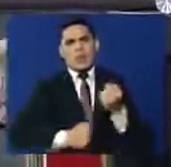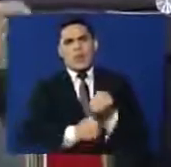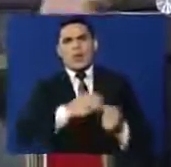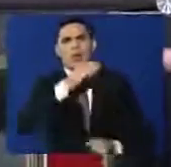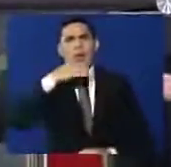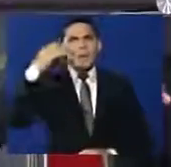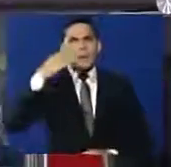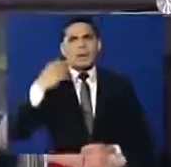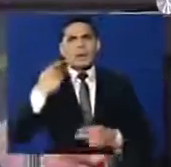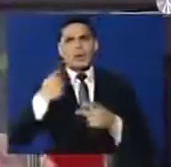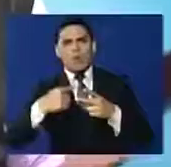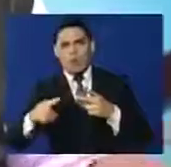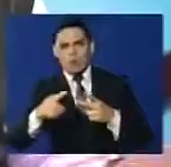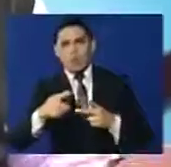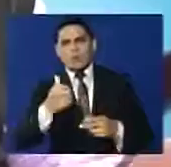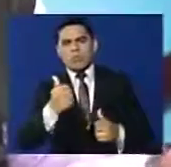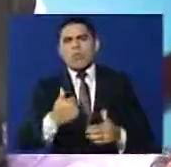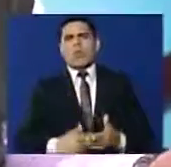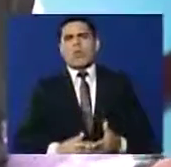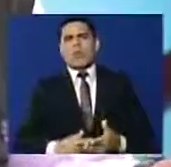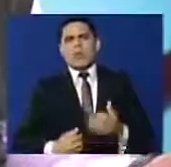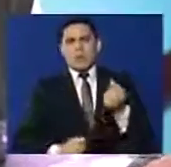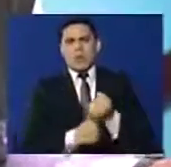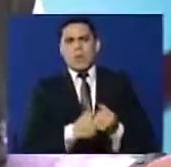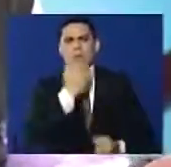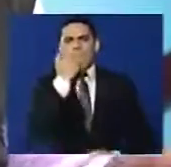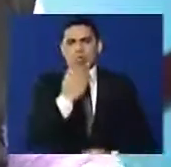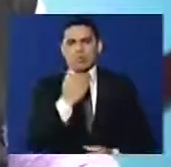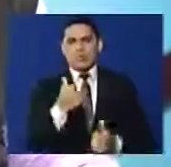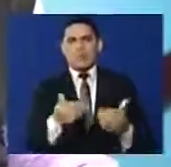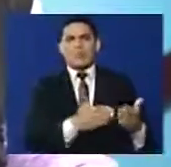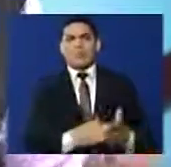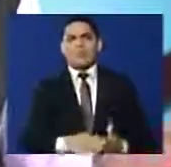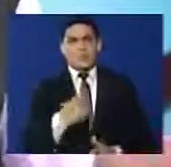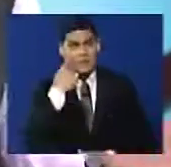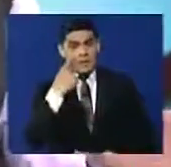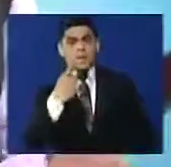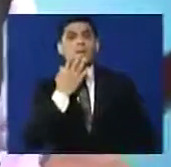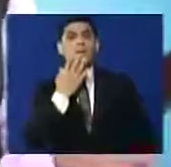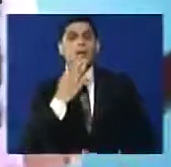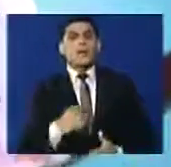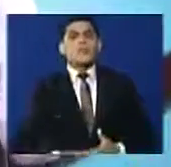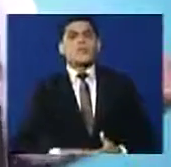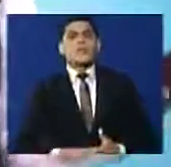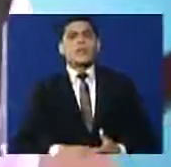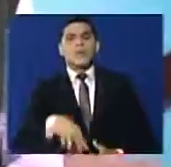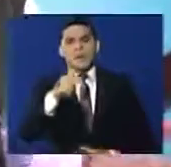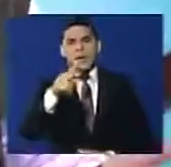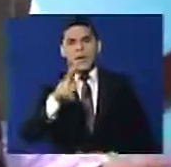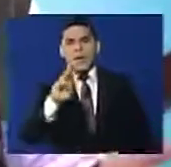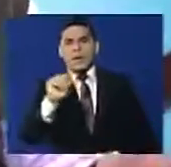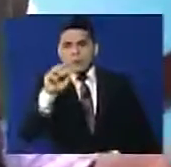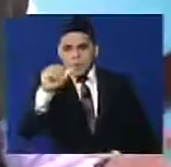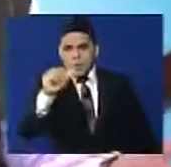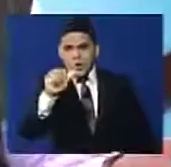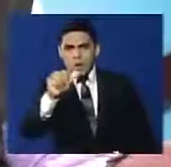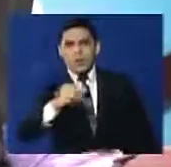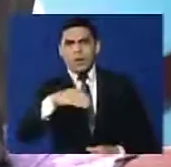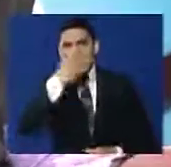lado de Maduro. ¿Cuál es el problema? No, eso es absolutamente válido. Fíjate tú, el Puma decidió porque no le importó.